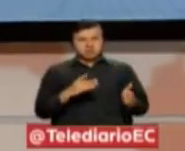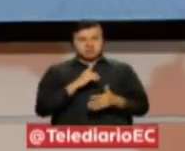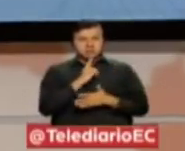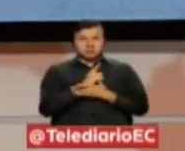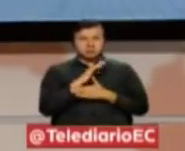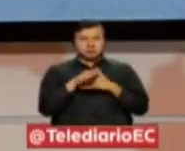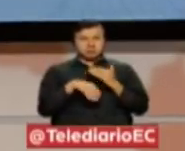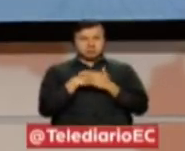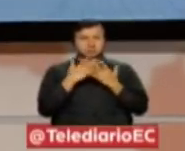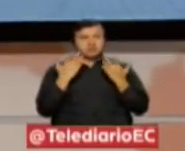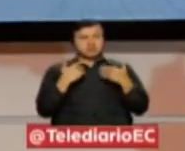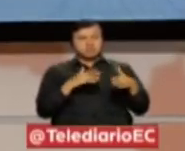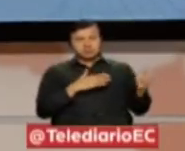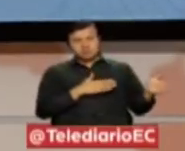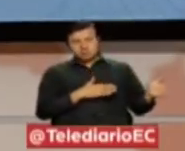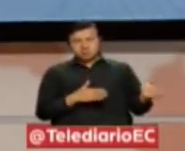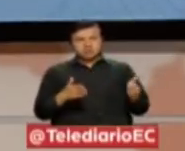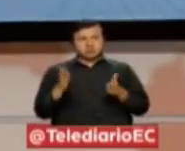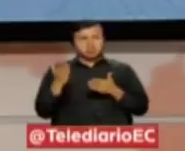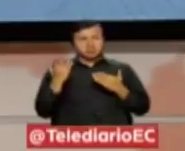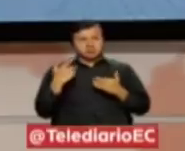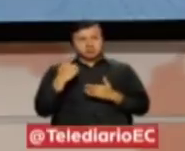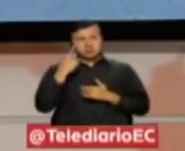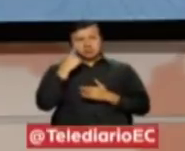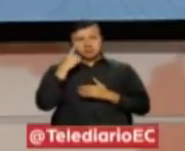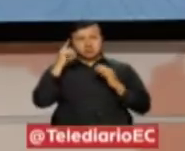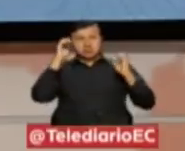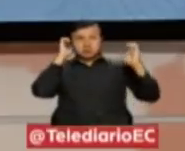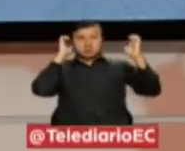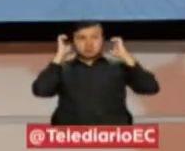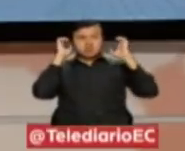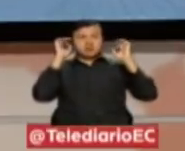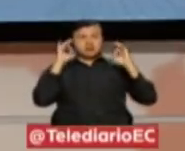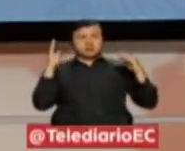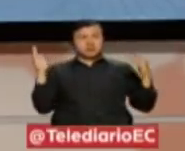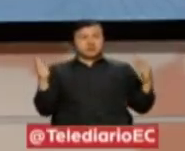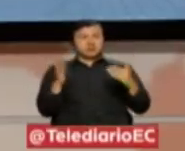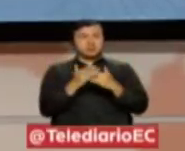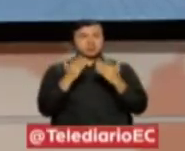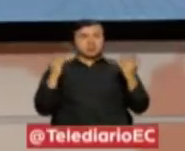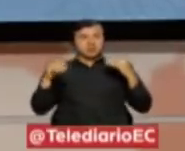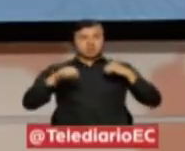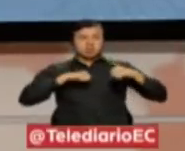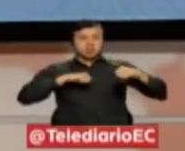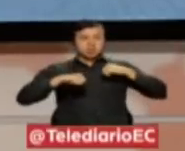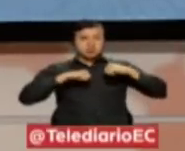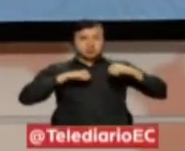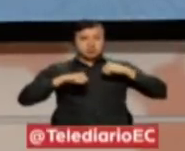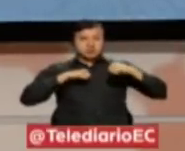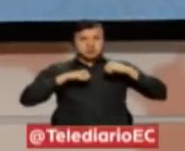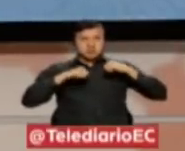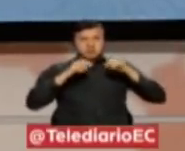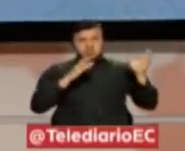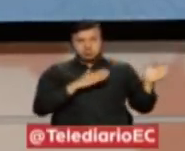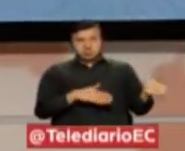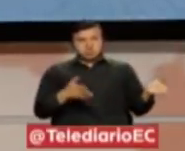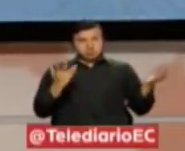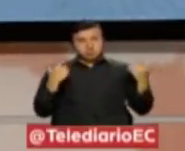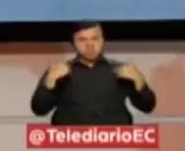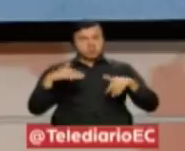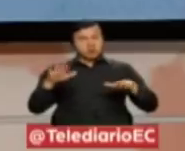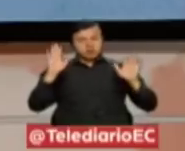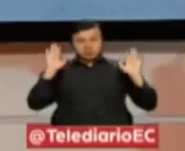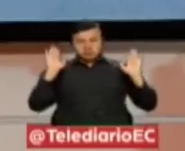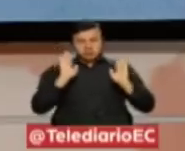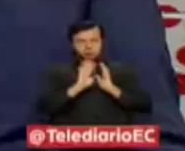todo, en orden a establecer una estrategia para desestabilizar la gestión de un régimen, sea cual